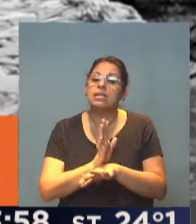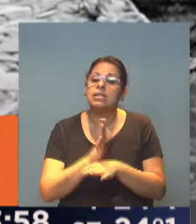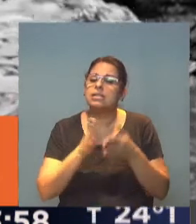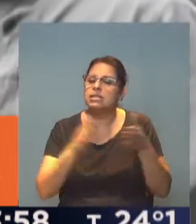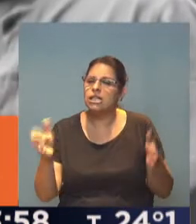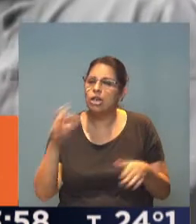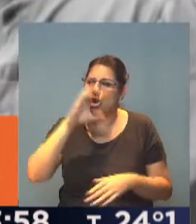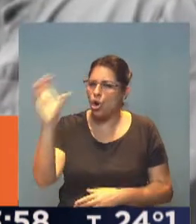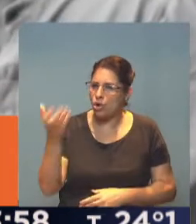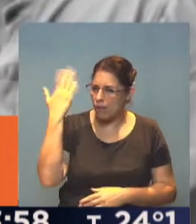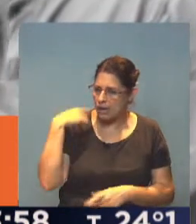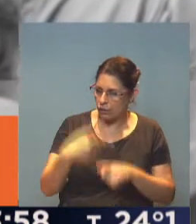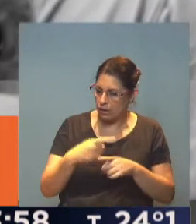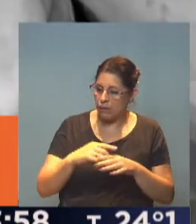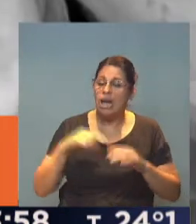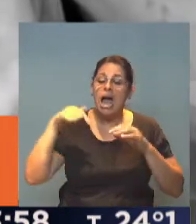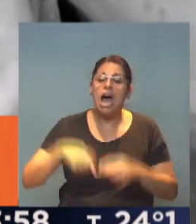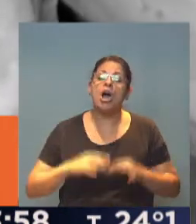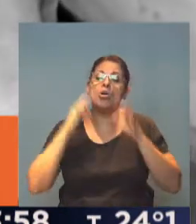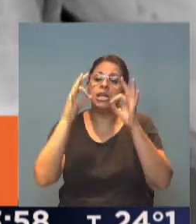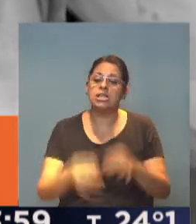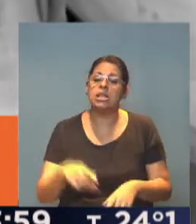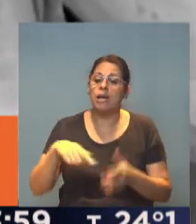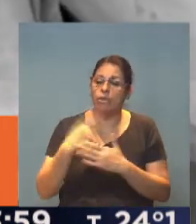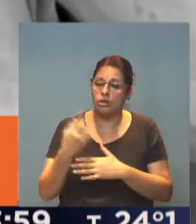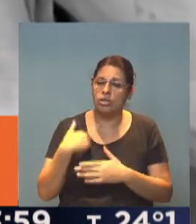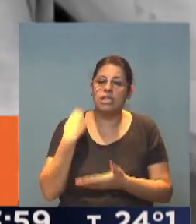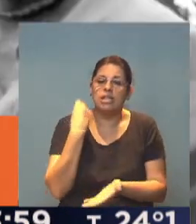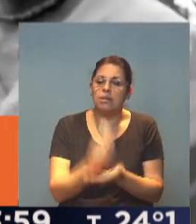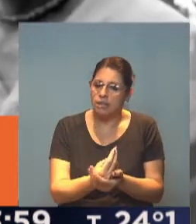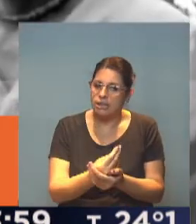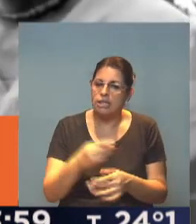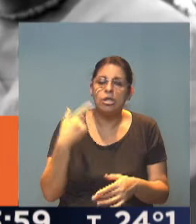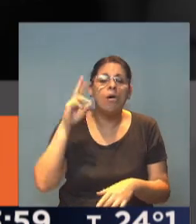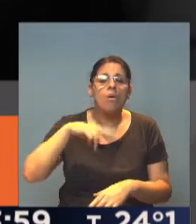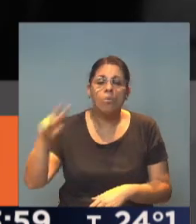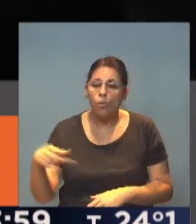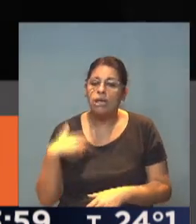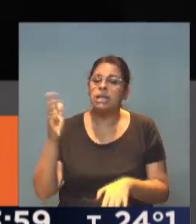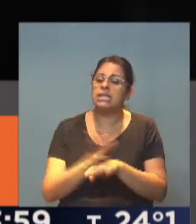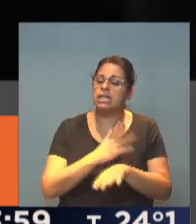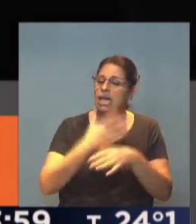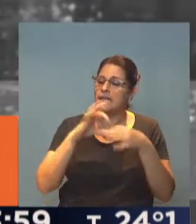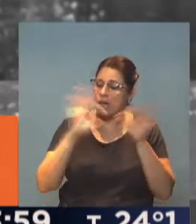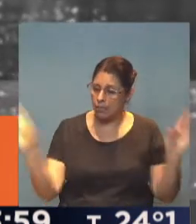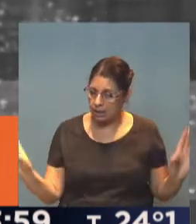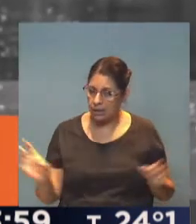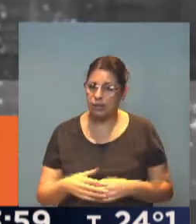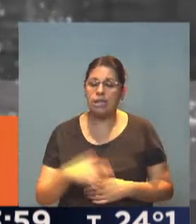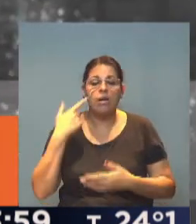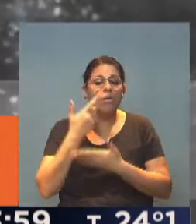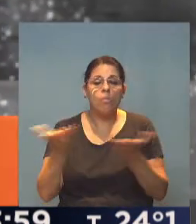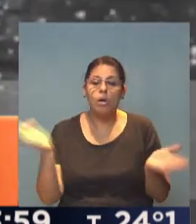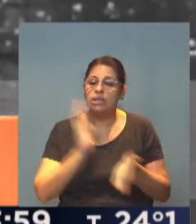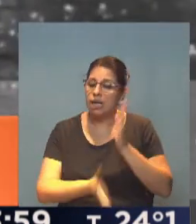tuvo en Colombia. Llega a Buenos Aires esta, que es una de las más representativas muestras de cine independiente. Se va a exhibir de